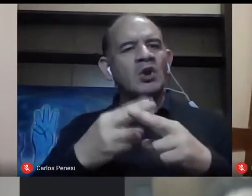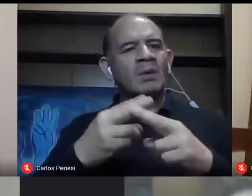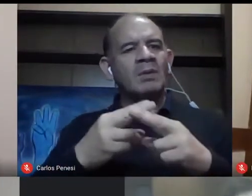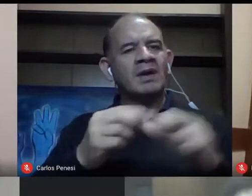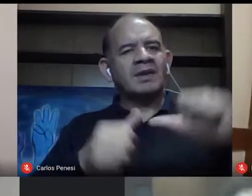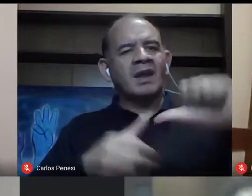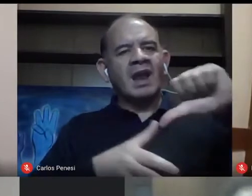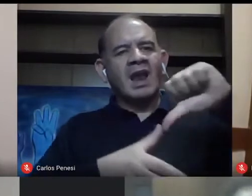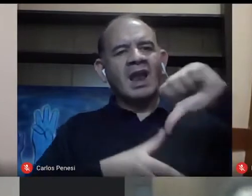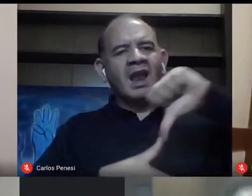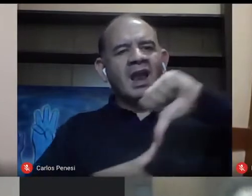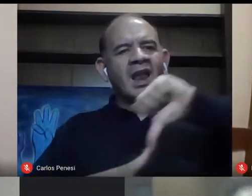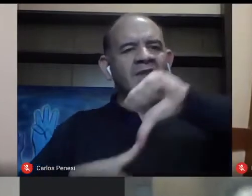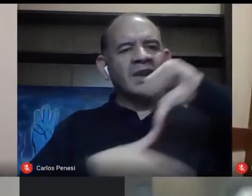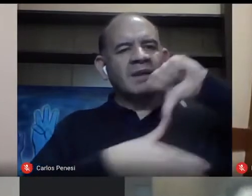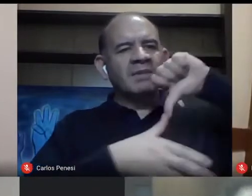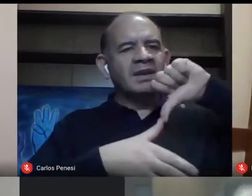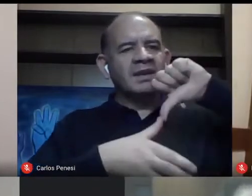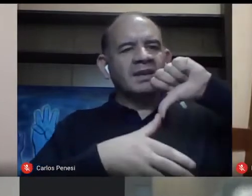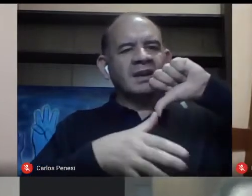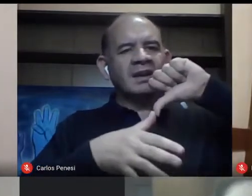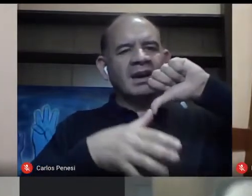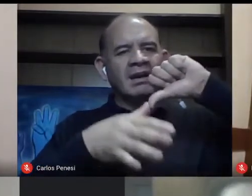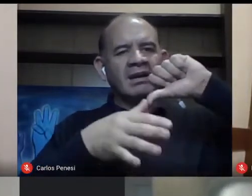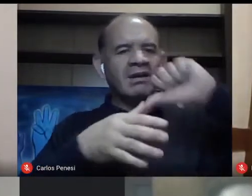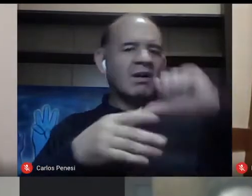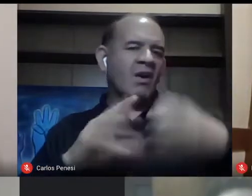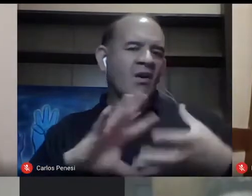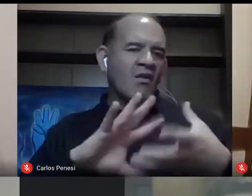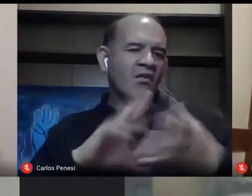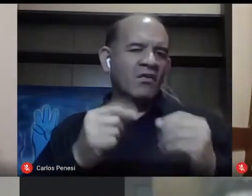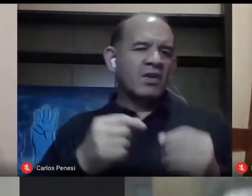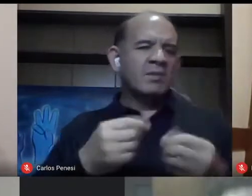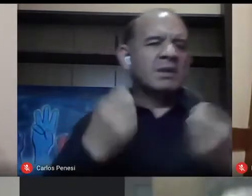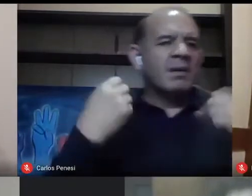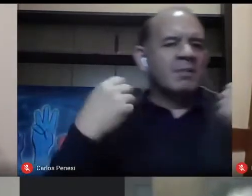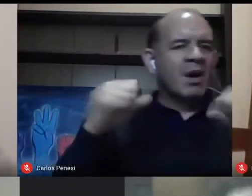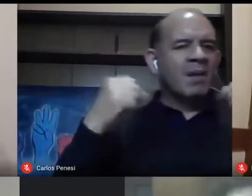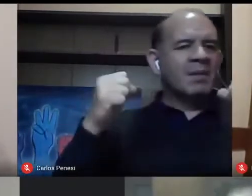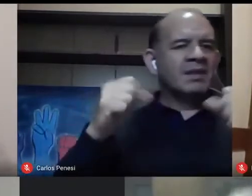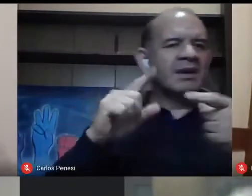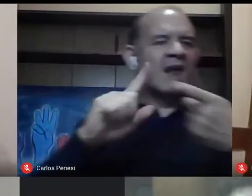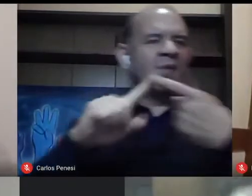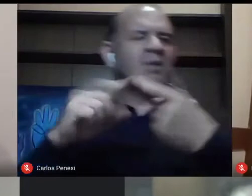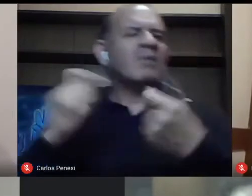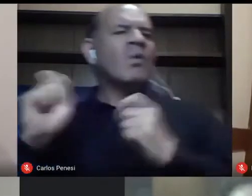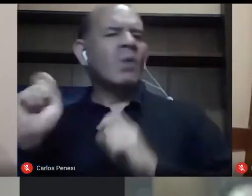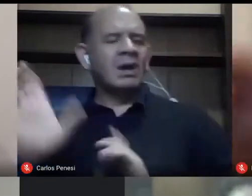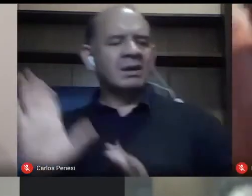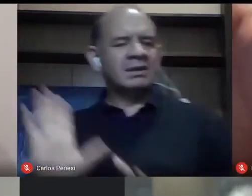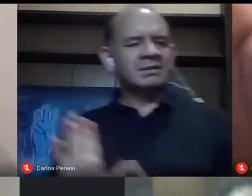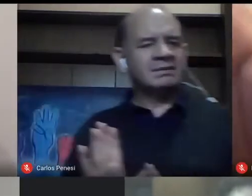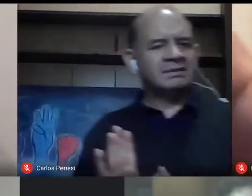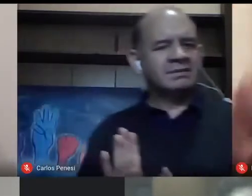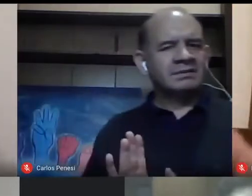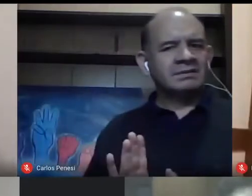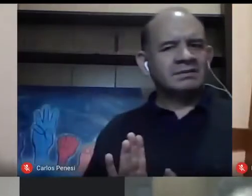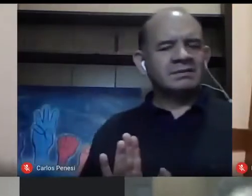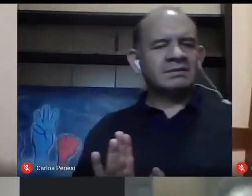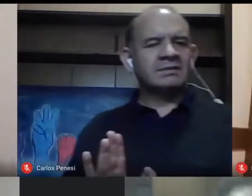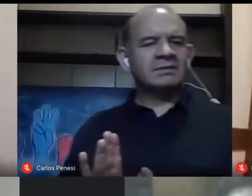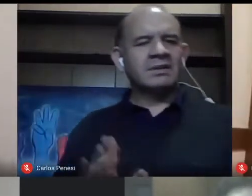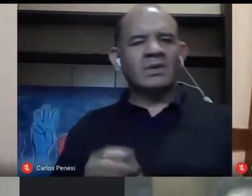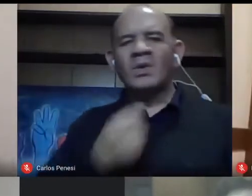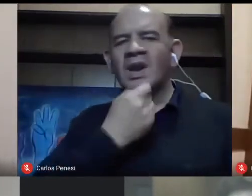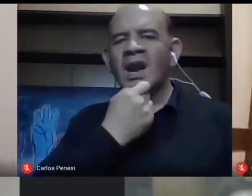hay algún país latinoamericano que lo haya implementado y en caso que sí, ¿cuál? Bueno, yo creo que el caso ejemplo